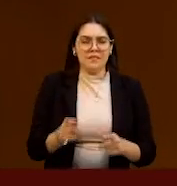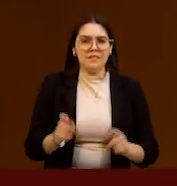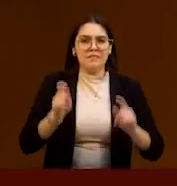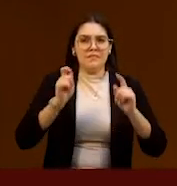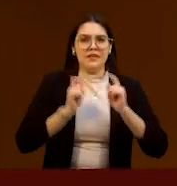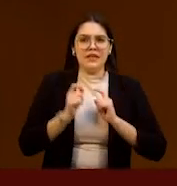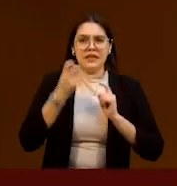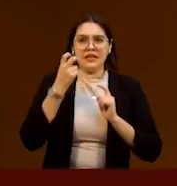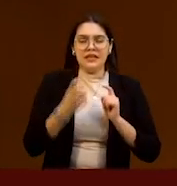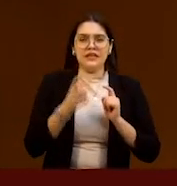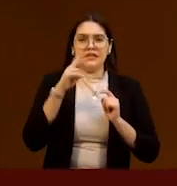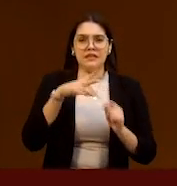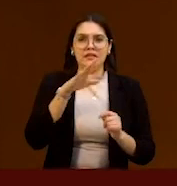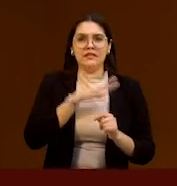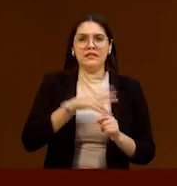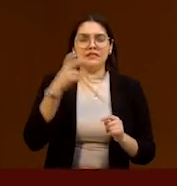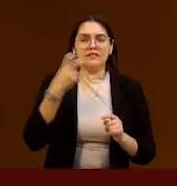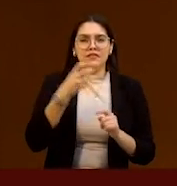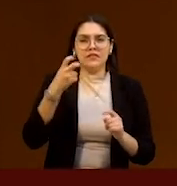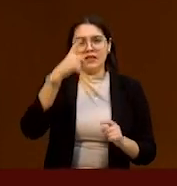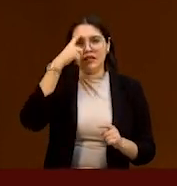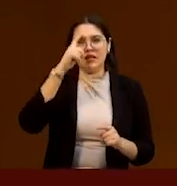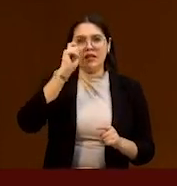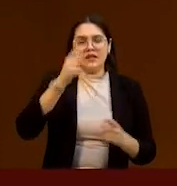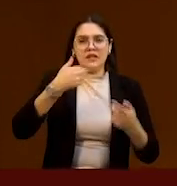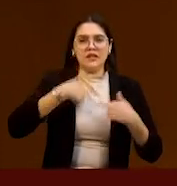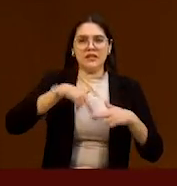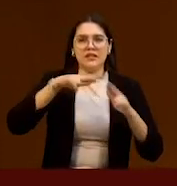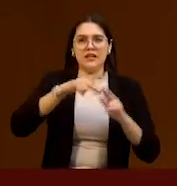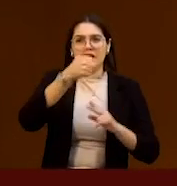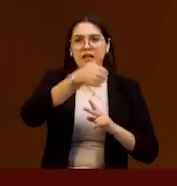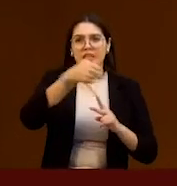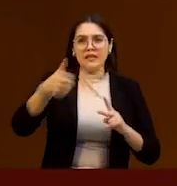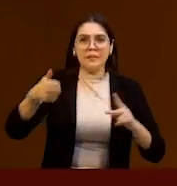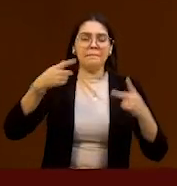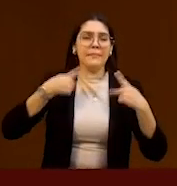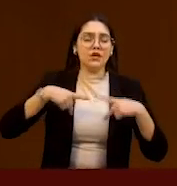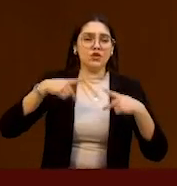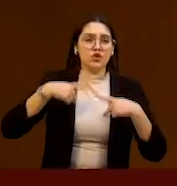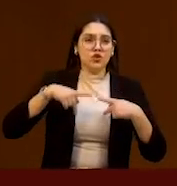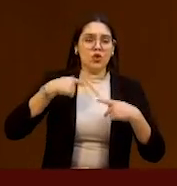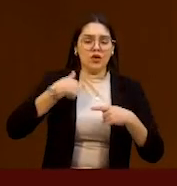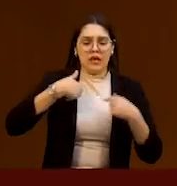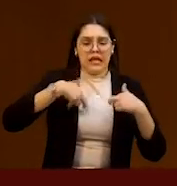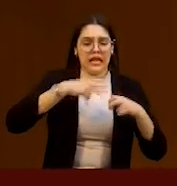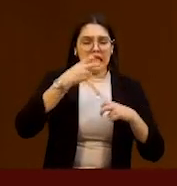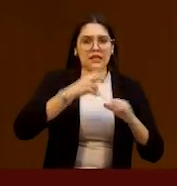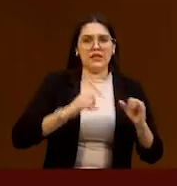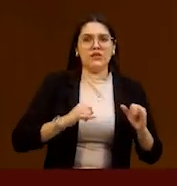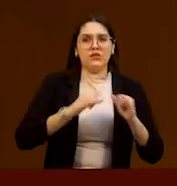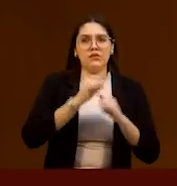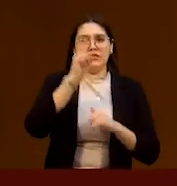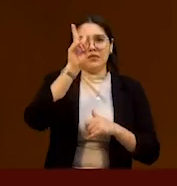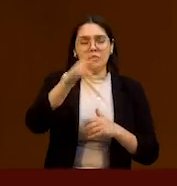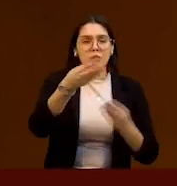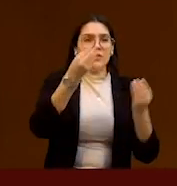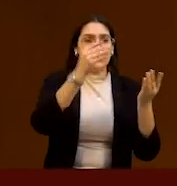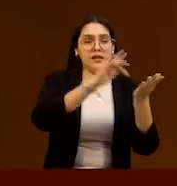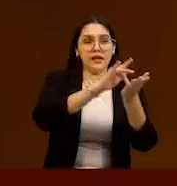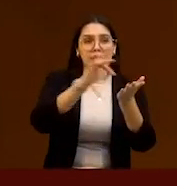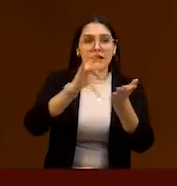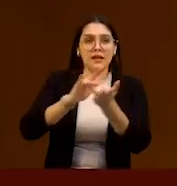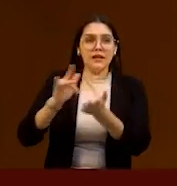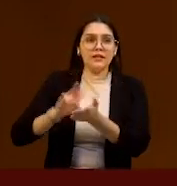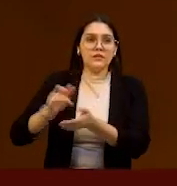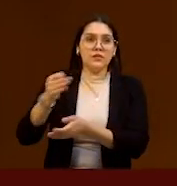diferente diferencia en nombre de cada integrante de la institución a la que represento les agradezco a todas